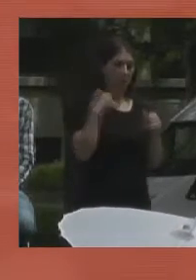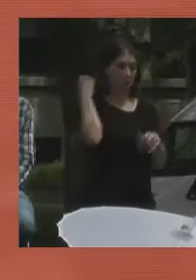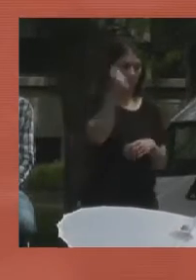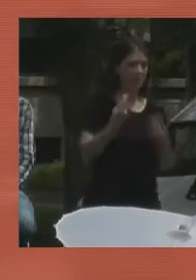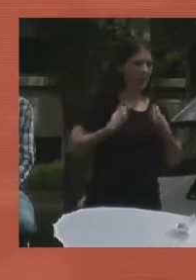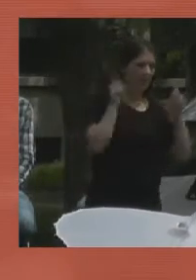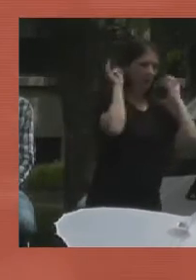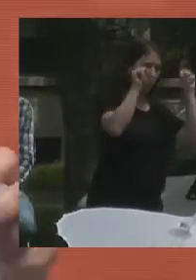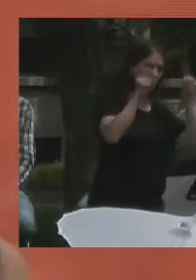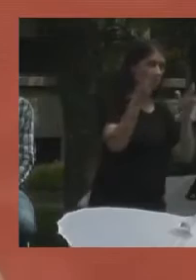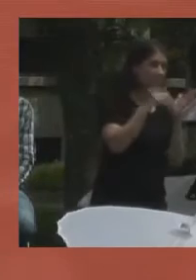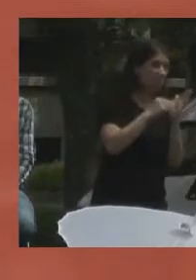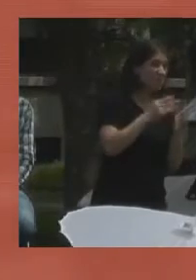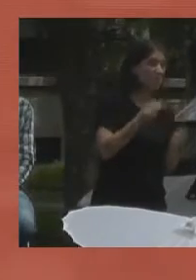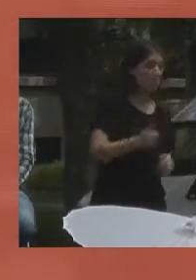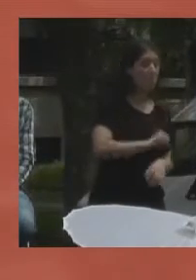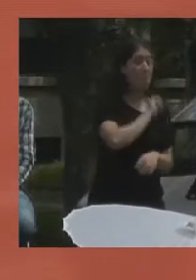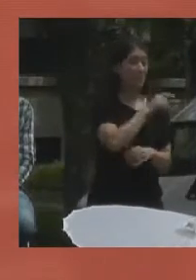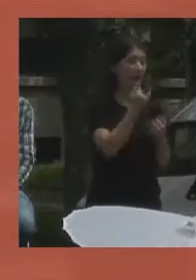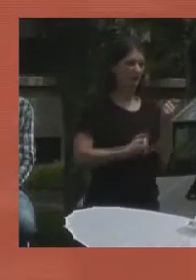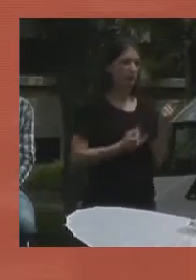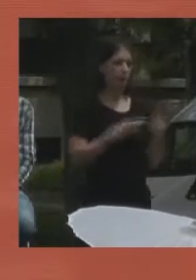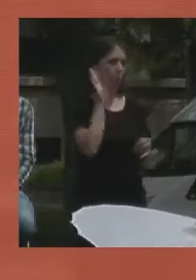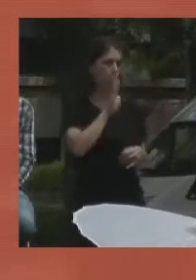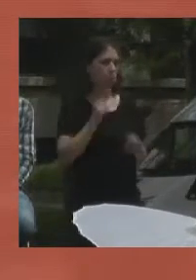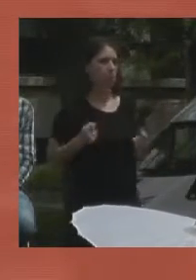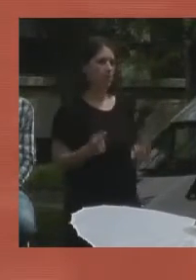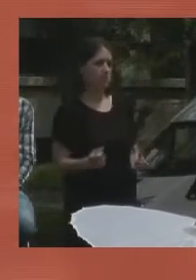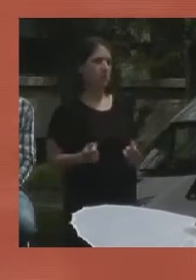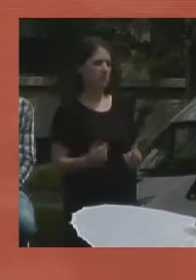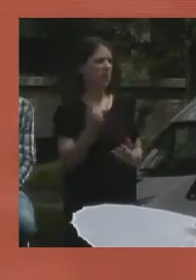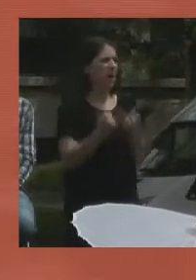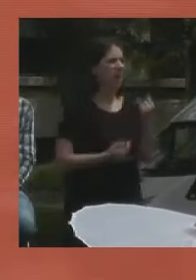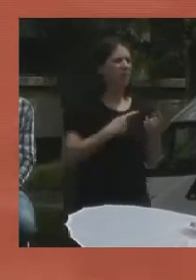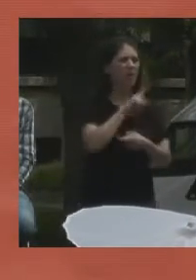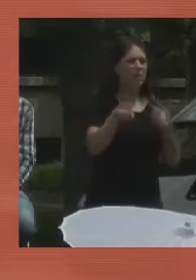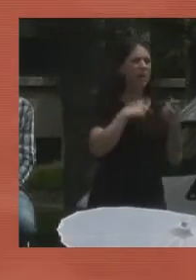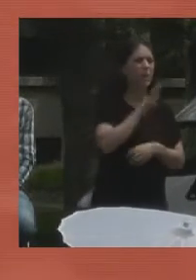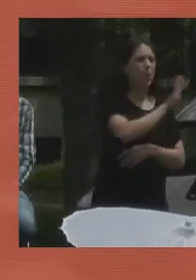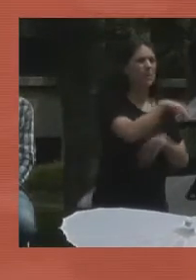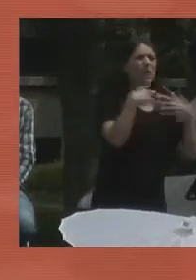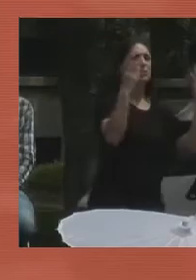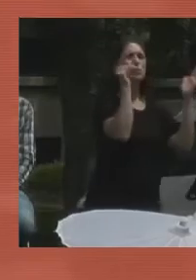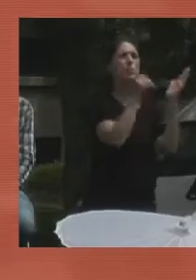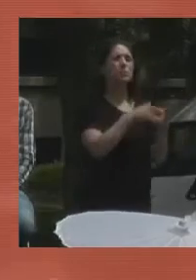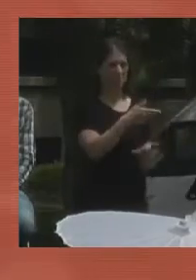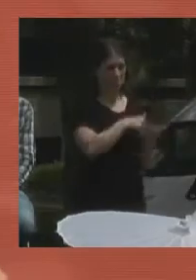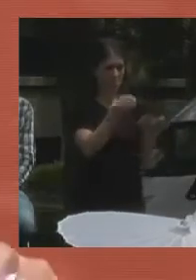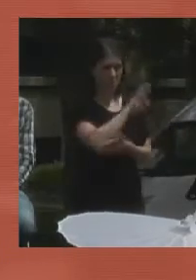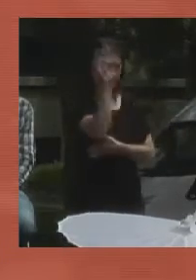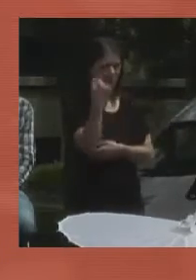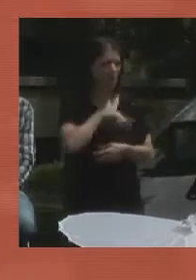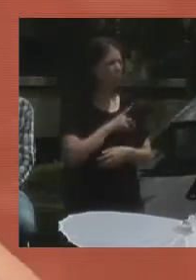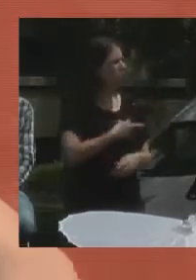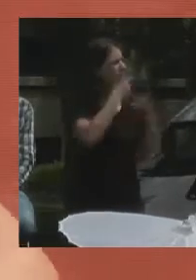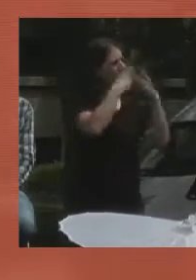sanidade e educación. Con 48.000 millóns ao ano, cal é a dimensión da inversión pública que nós podemos facer? E aínda que non